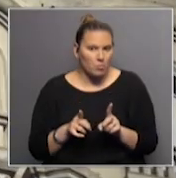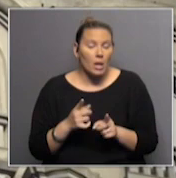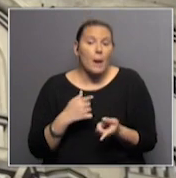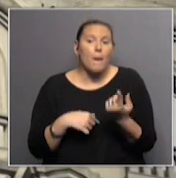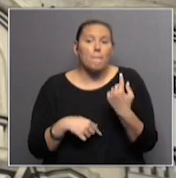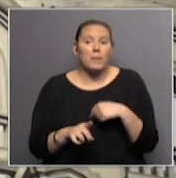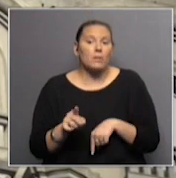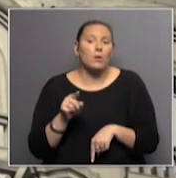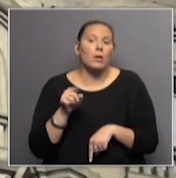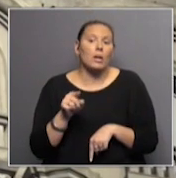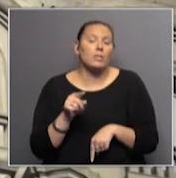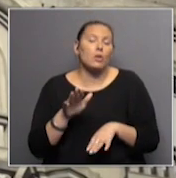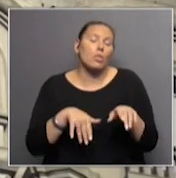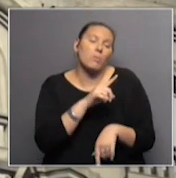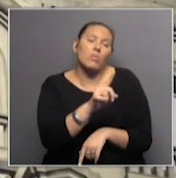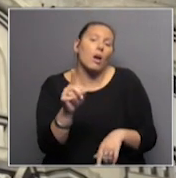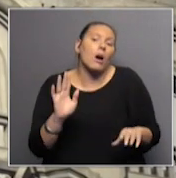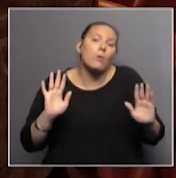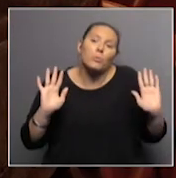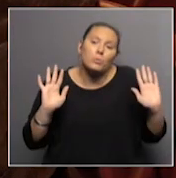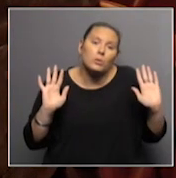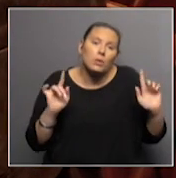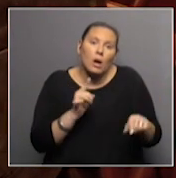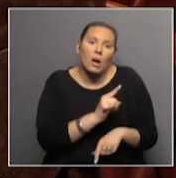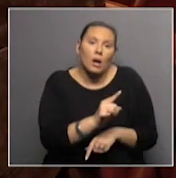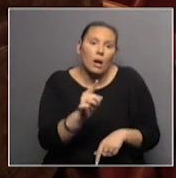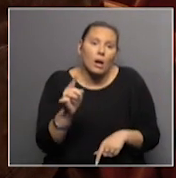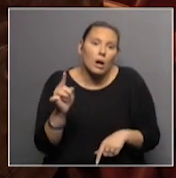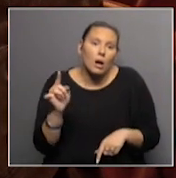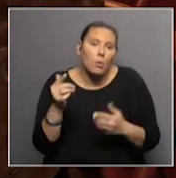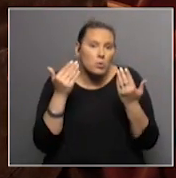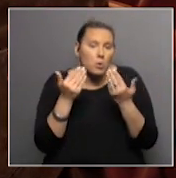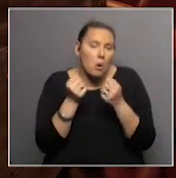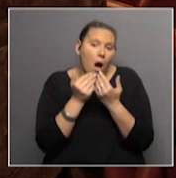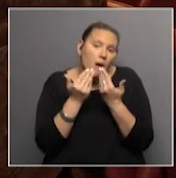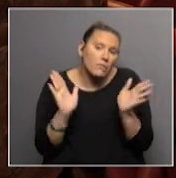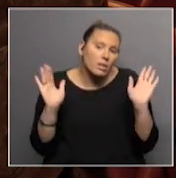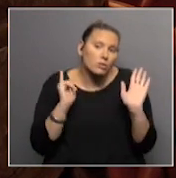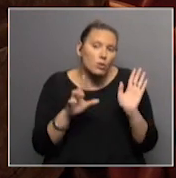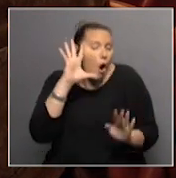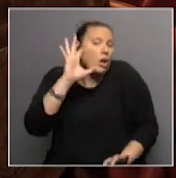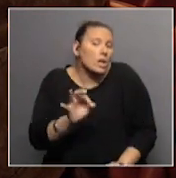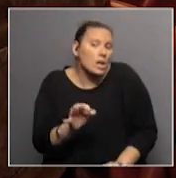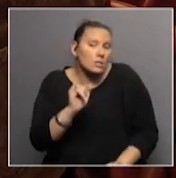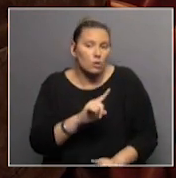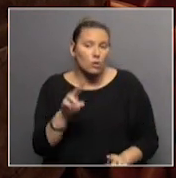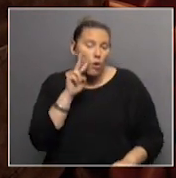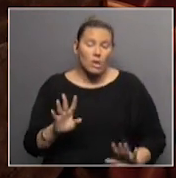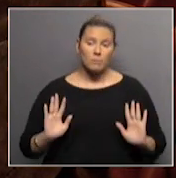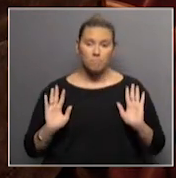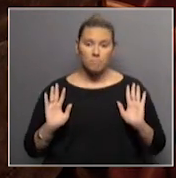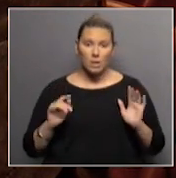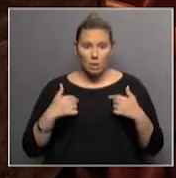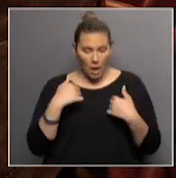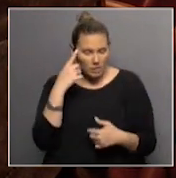Pero bueno, eso es a criterio de cada uno. O sea, cada uno está abierto o no a creerlo o a verlo. Yo,